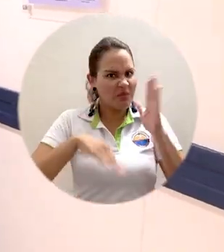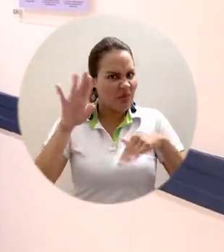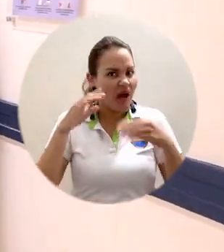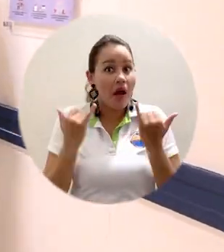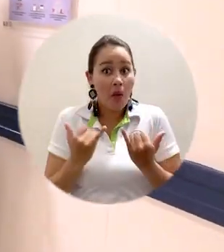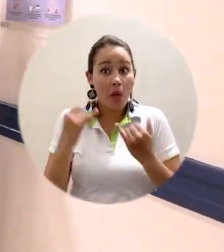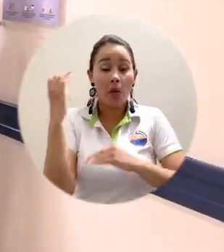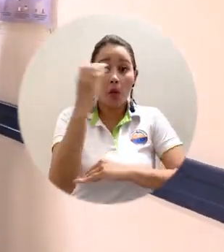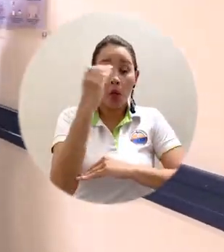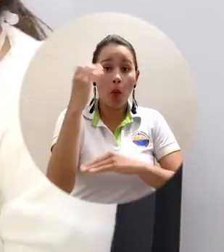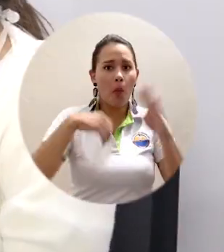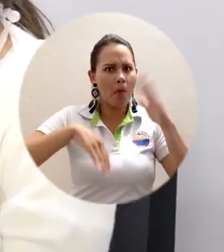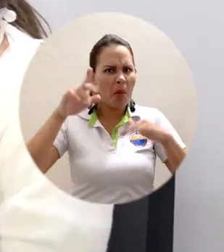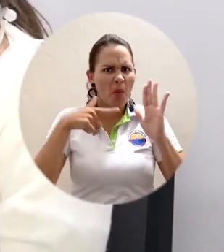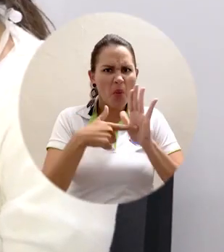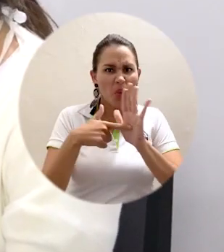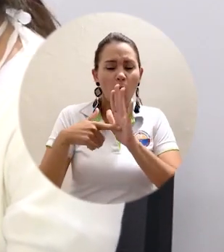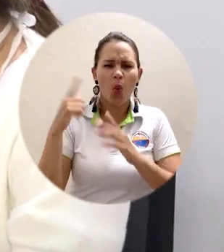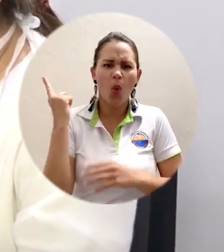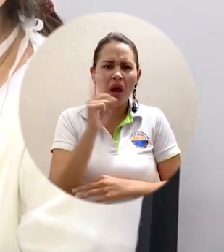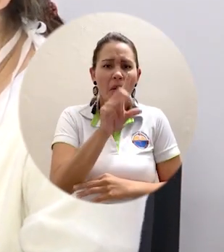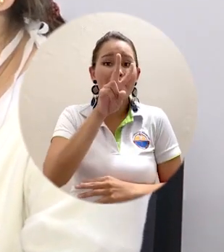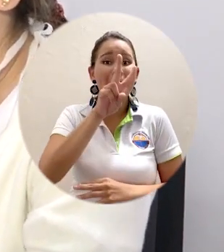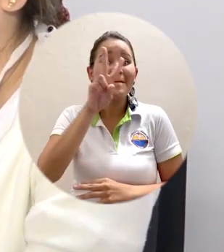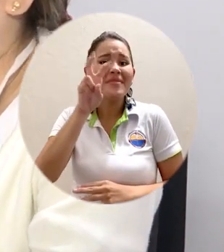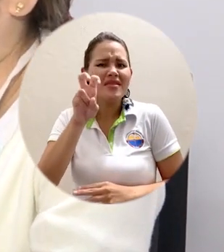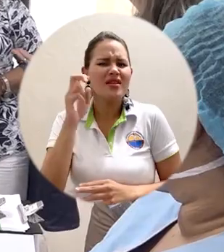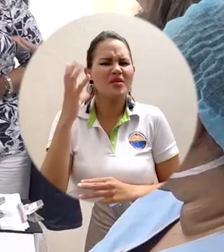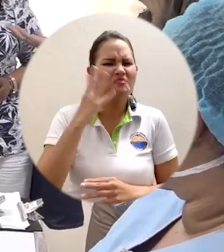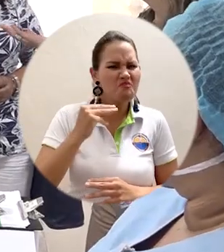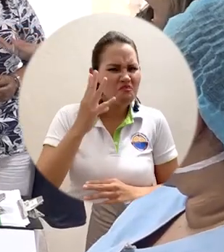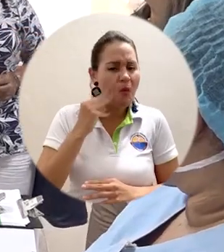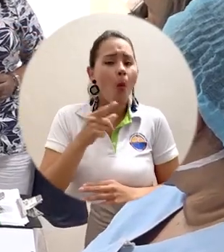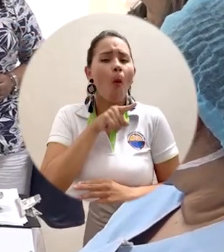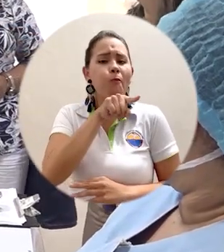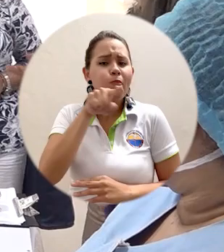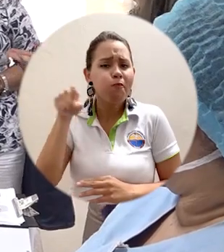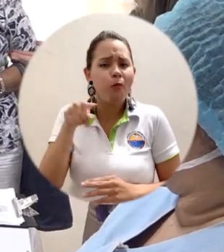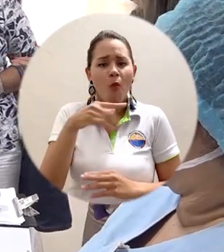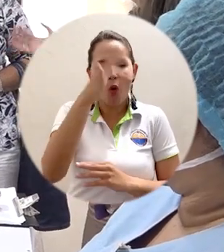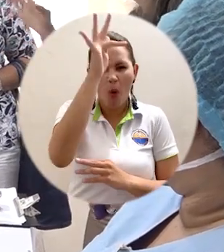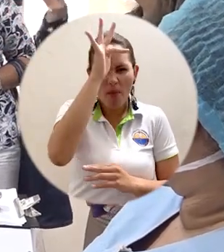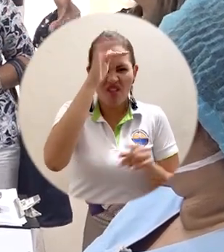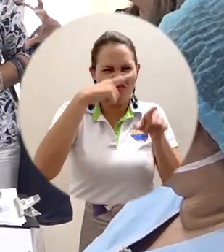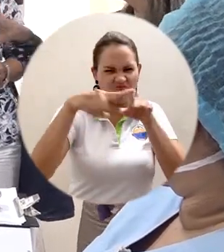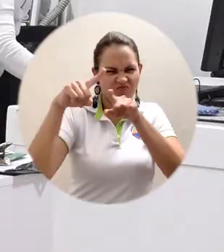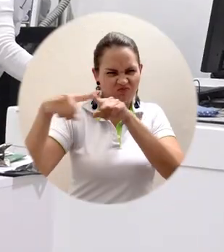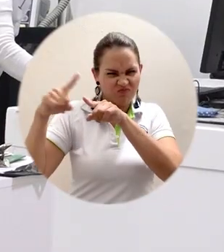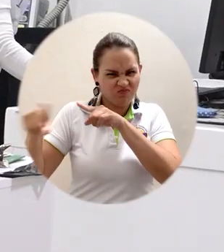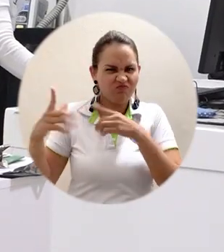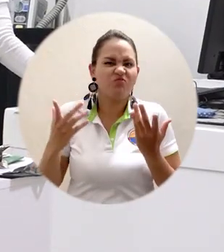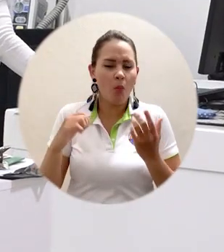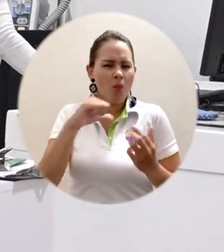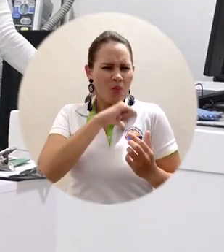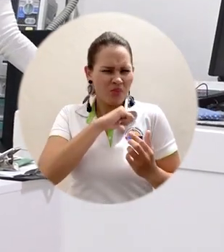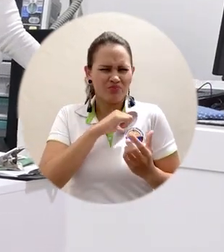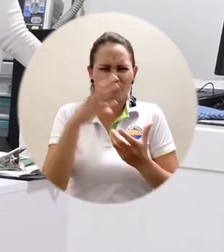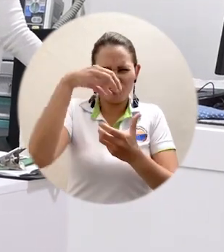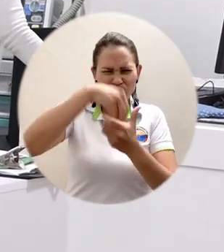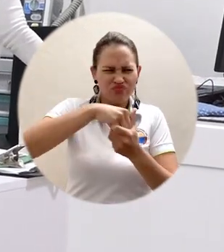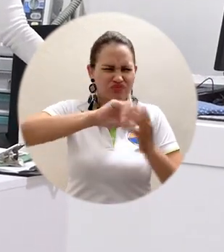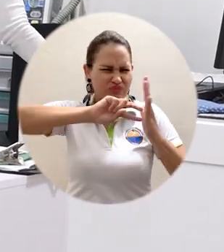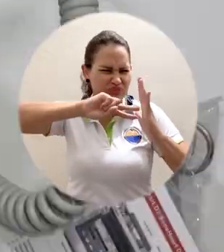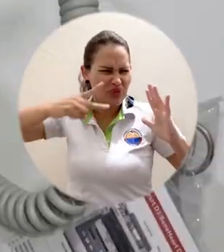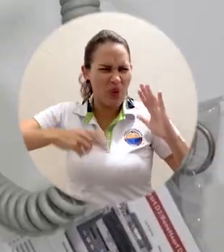salud más importantes y crecientes de Colombia, con 27 años de experiencia, que cuenta con hospitales en varias ciudades del país,